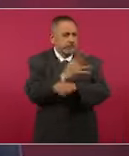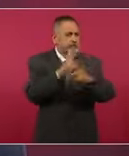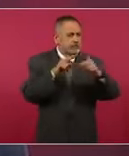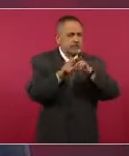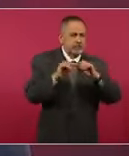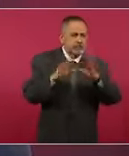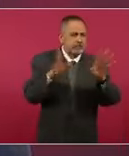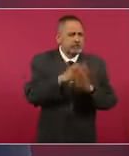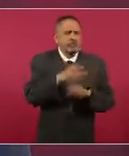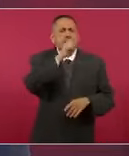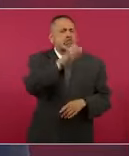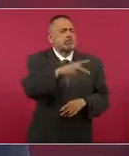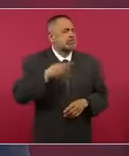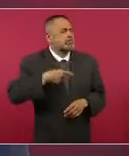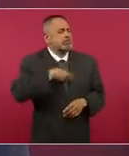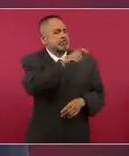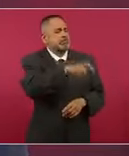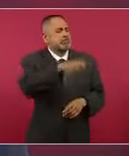mismos personajes,